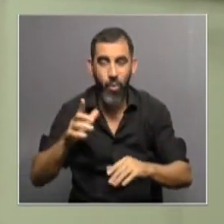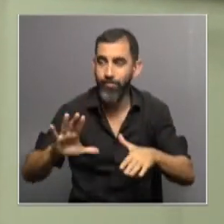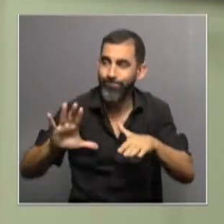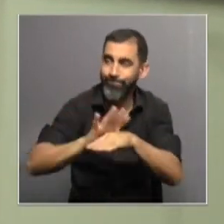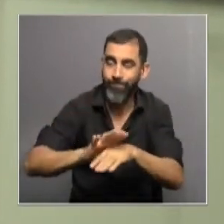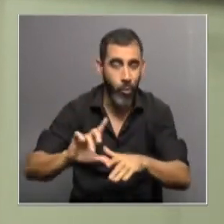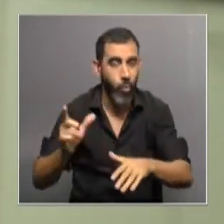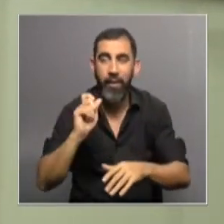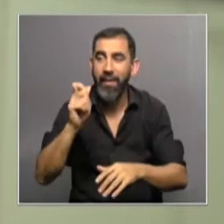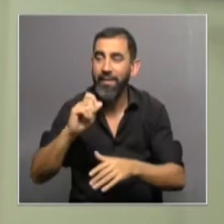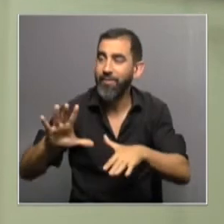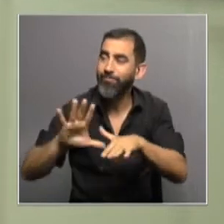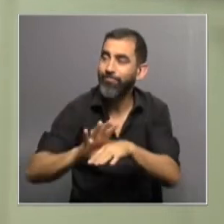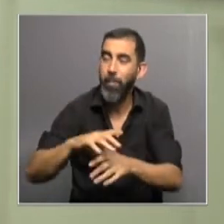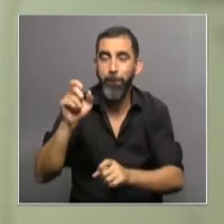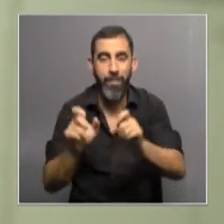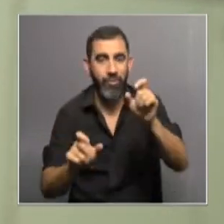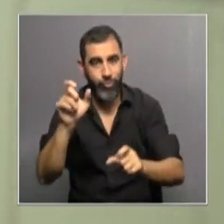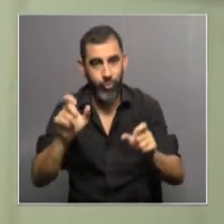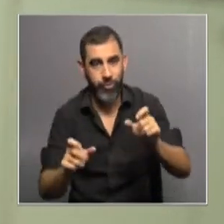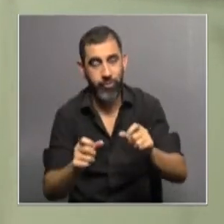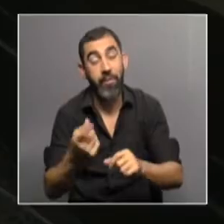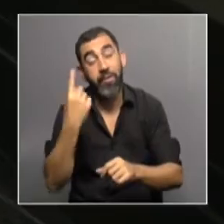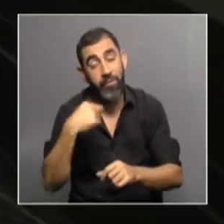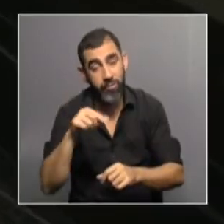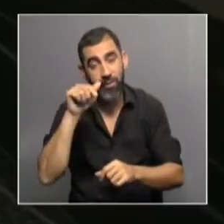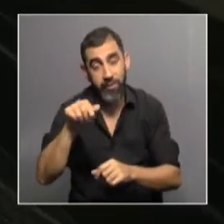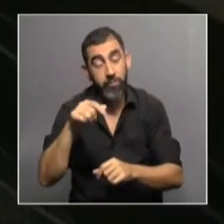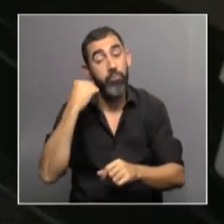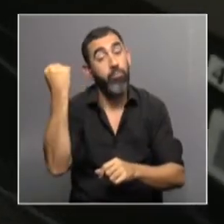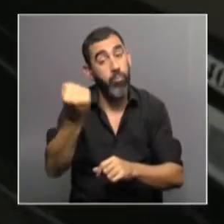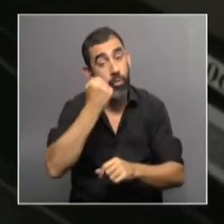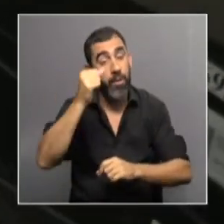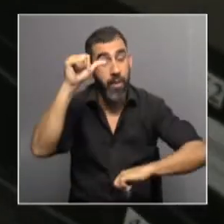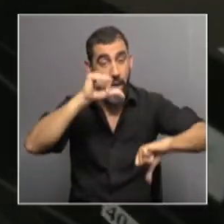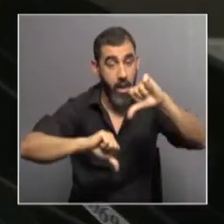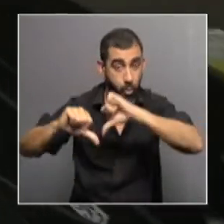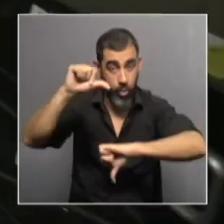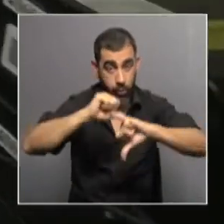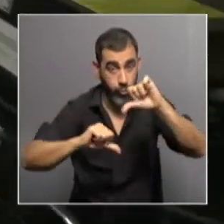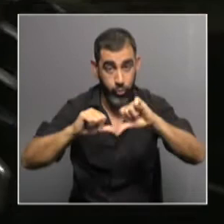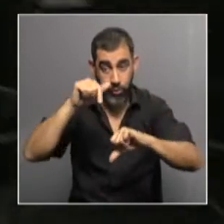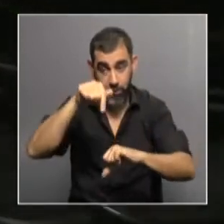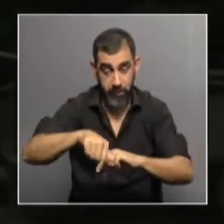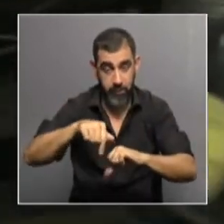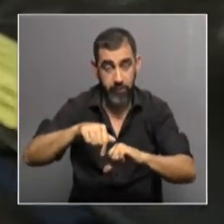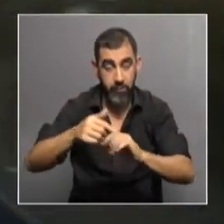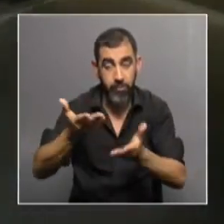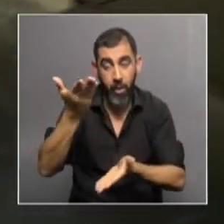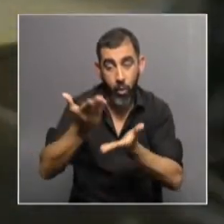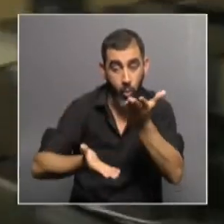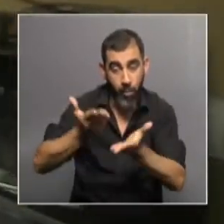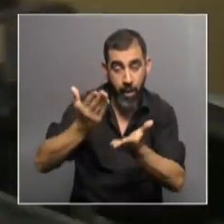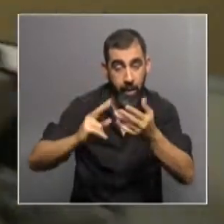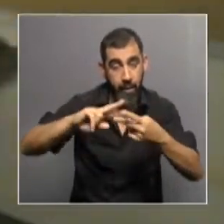macheo no tuvo con quien ser comparado entonces de ahí viene la importancia de este laboratorio de poder confrontar ese perfil